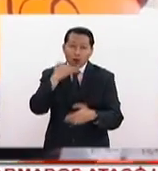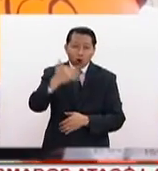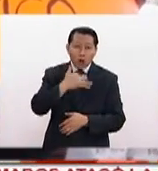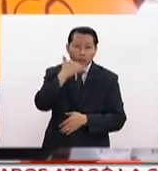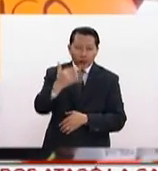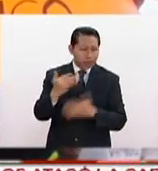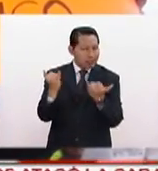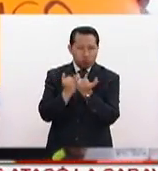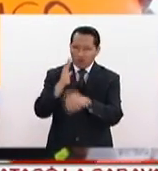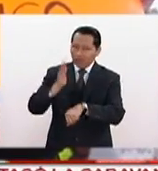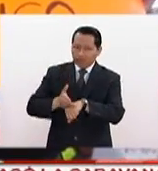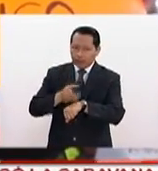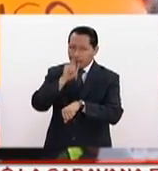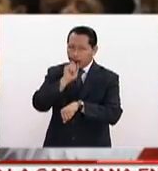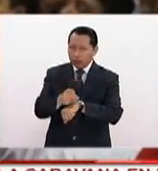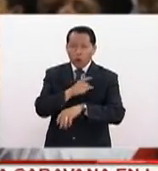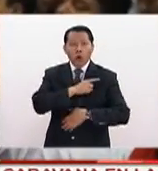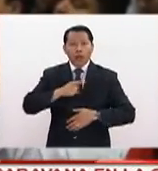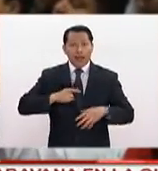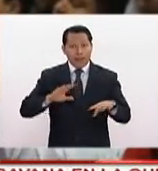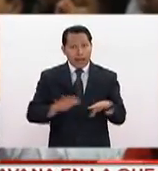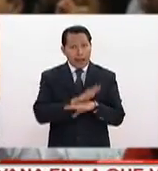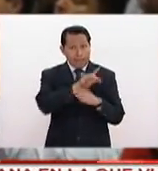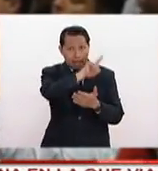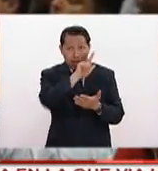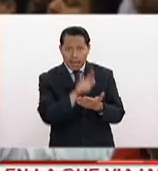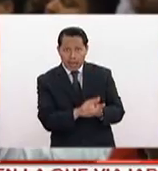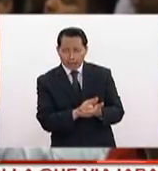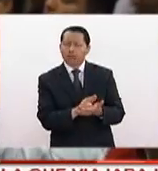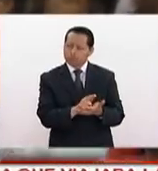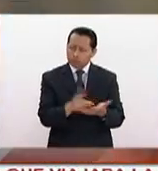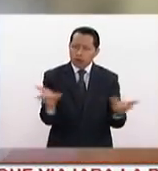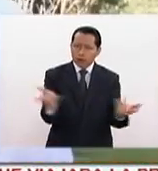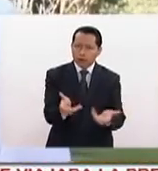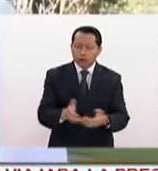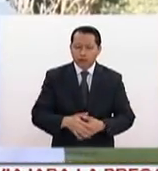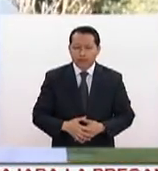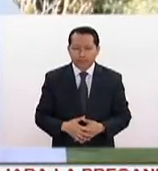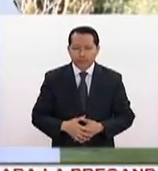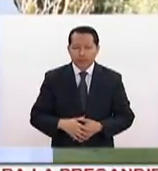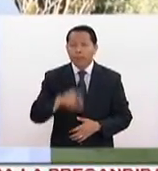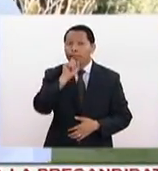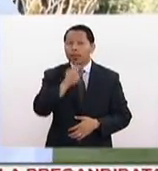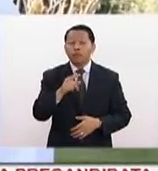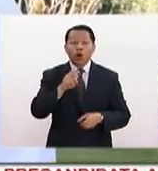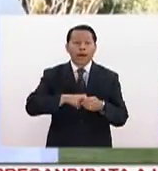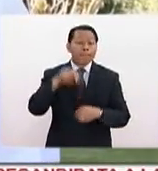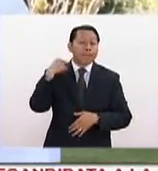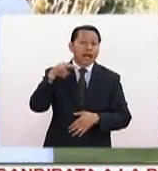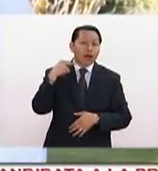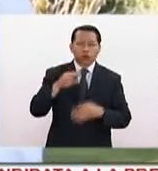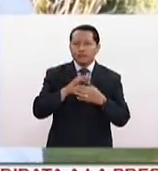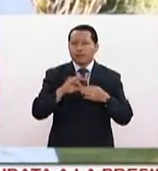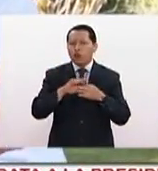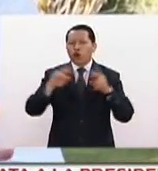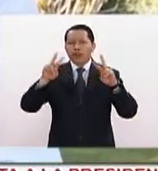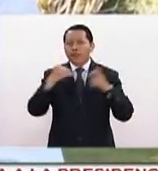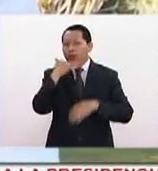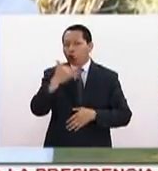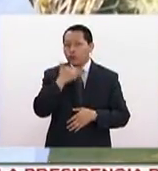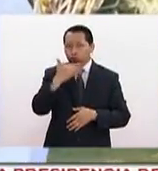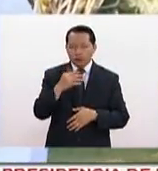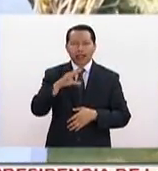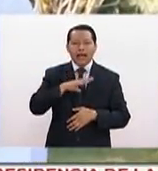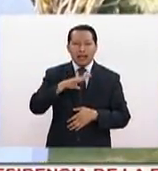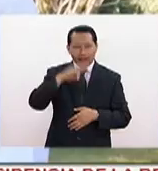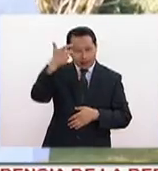corrupción. Si tenemos que cambiar las leyes, hay que hacerlo. Quien también estuvo en Veracruz y habló sobre el tema de la corrupción fue